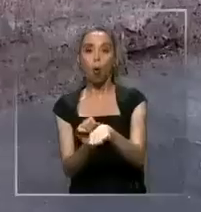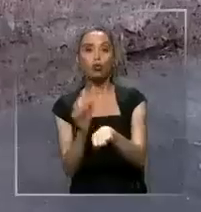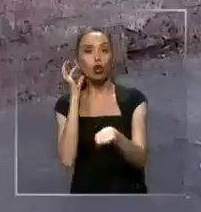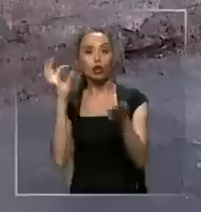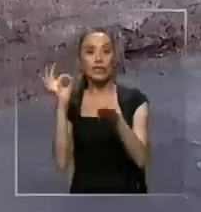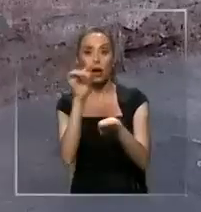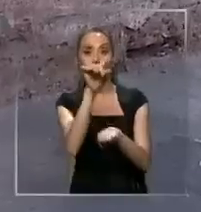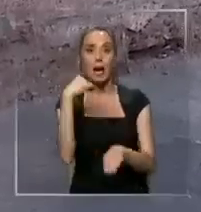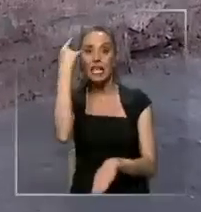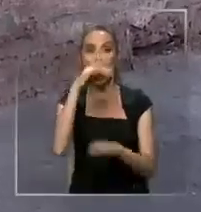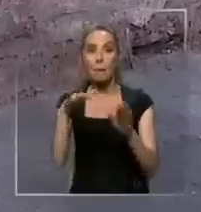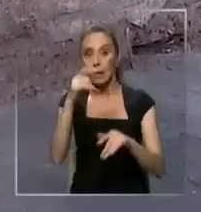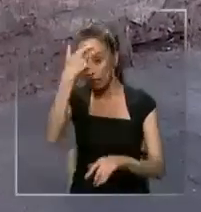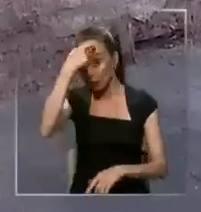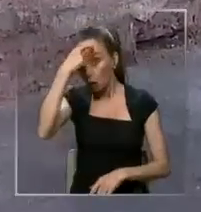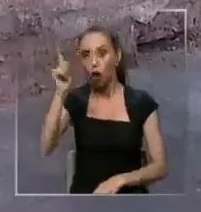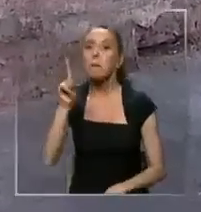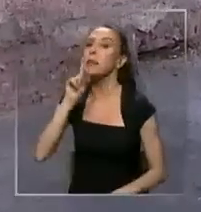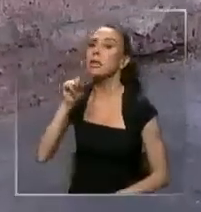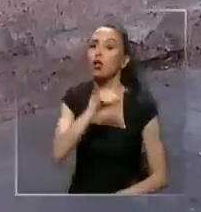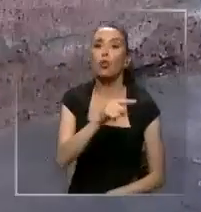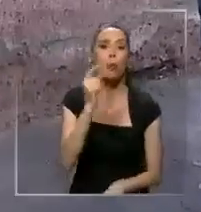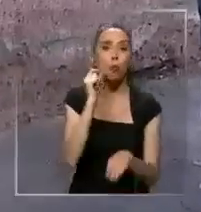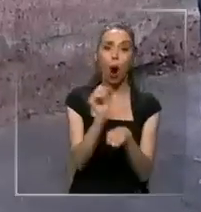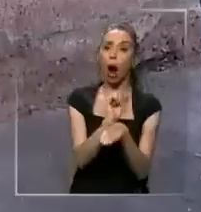una señora que no le quería pagar. Mentira.